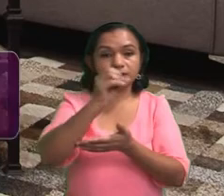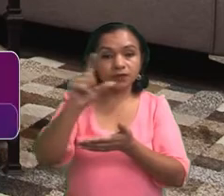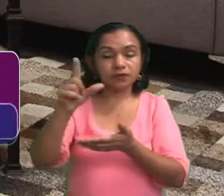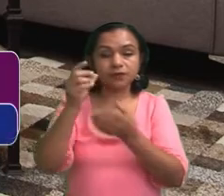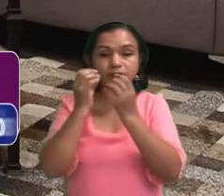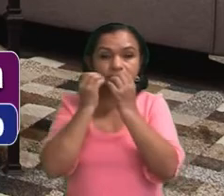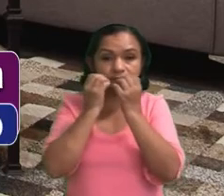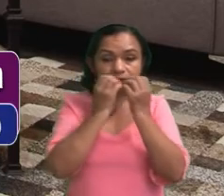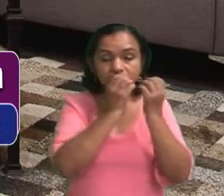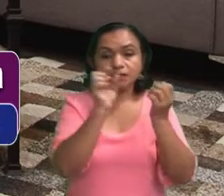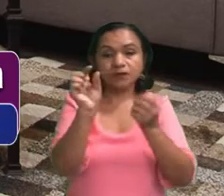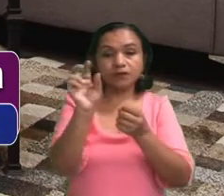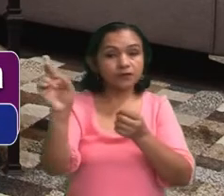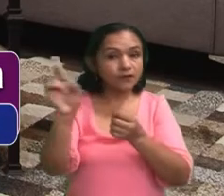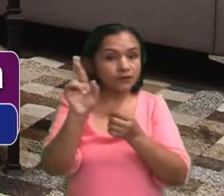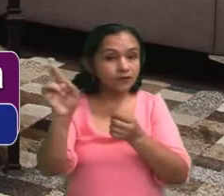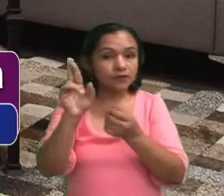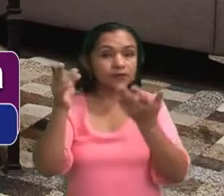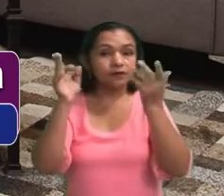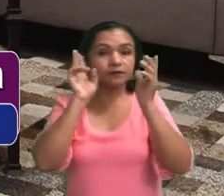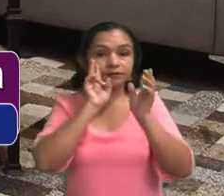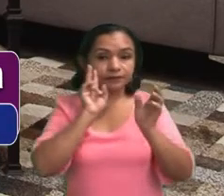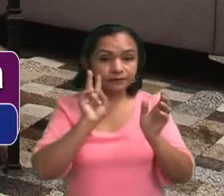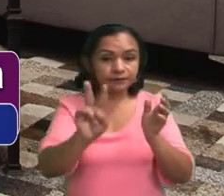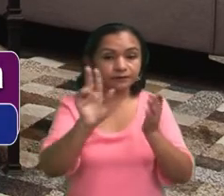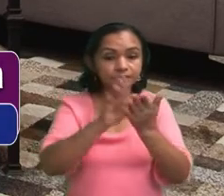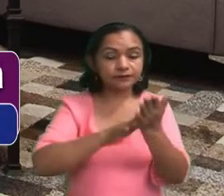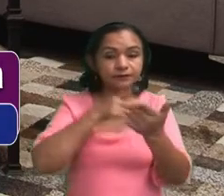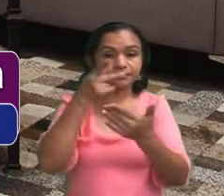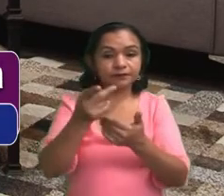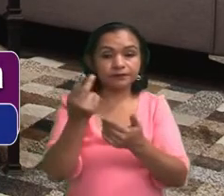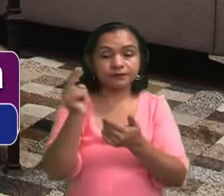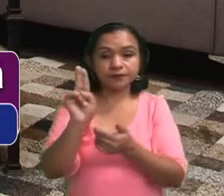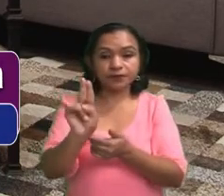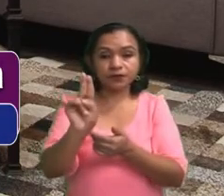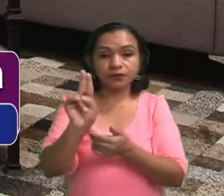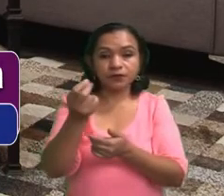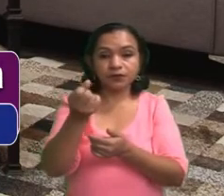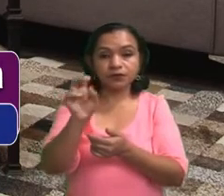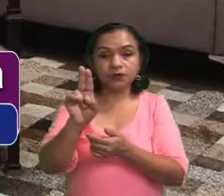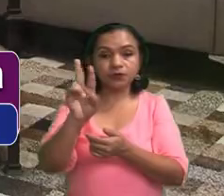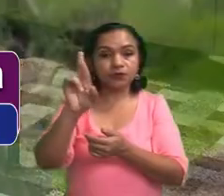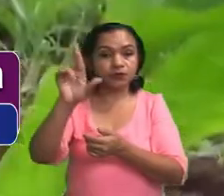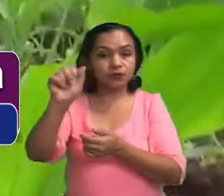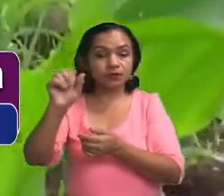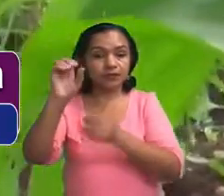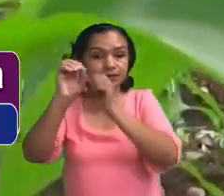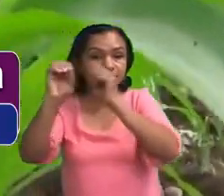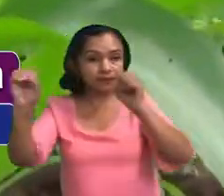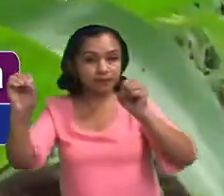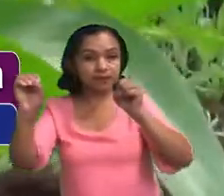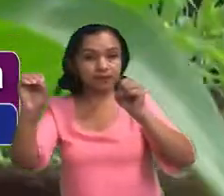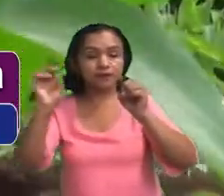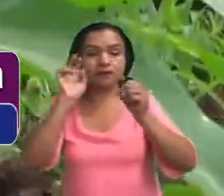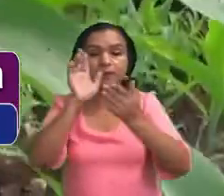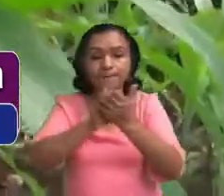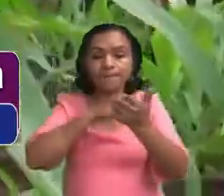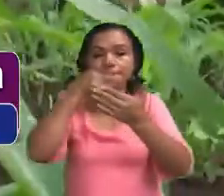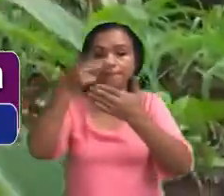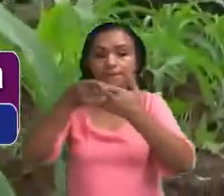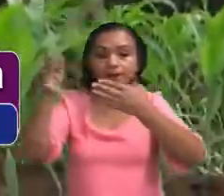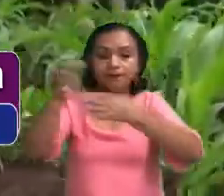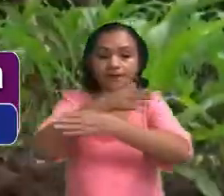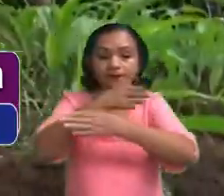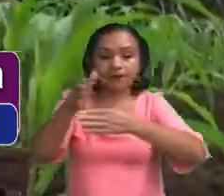maíz, crisol frijol, vos ves también el programa usura cero, vos ves una serie de programas que vienen a